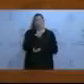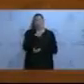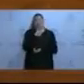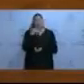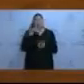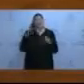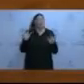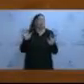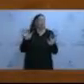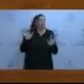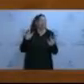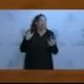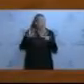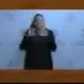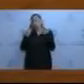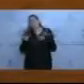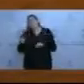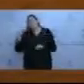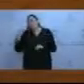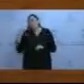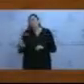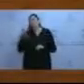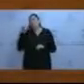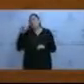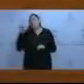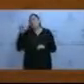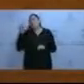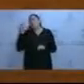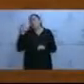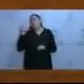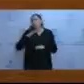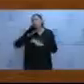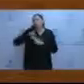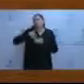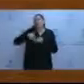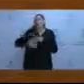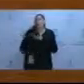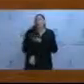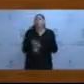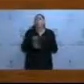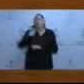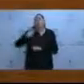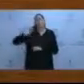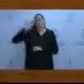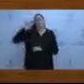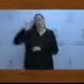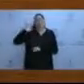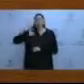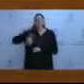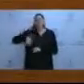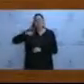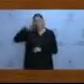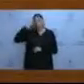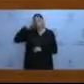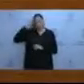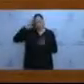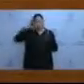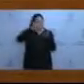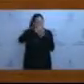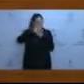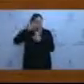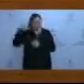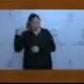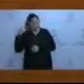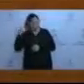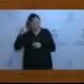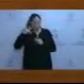Se le ha ocurrido otro modelo últimamente, próximamente. Sus ideas se agotan en los comunicados que cada semana nos regala y dedica a